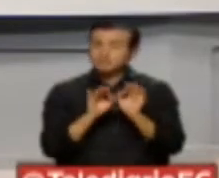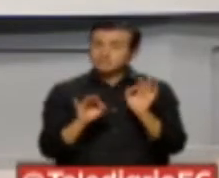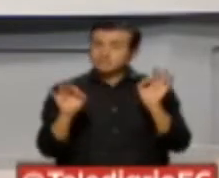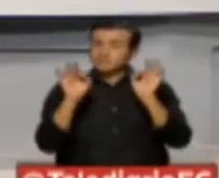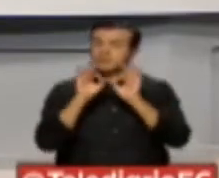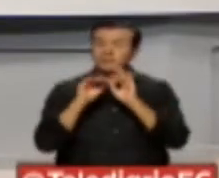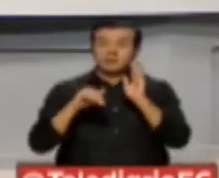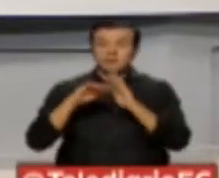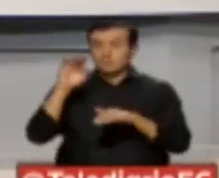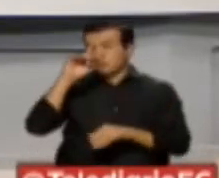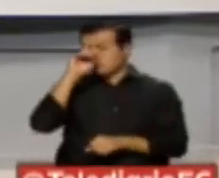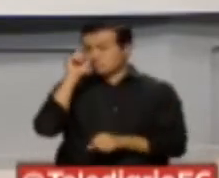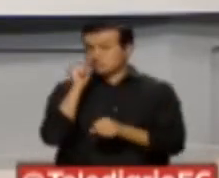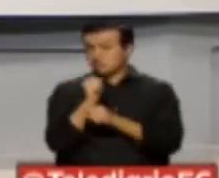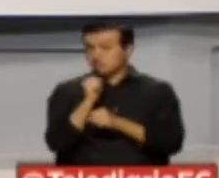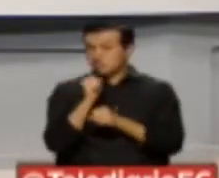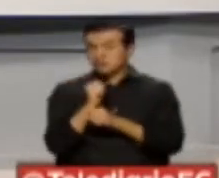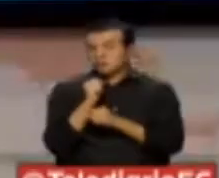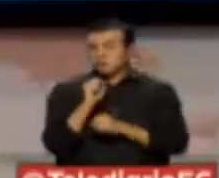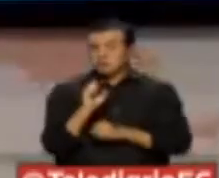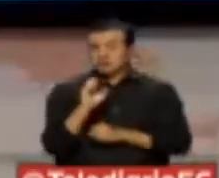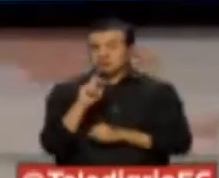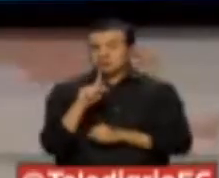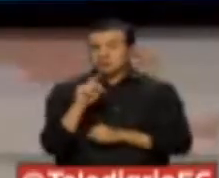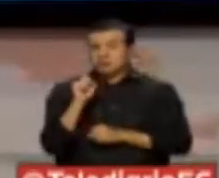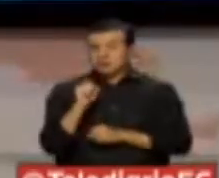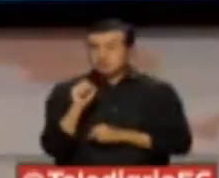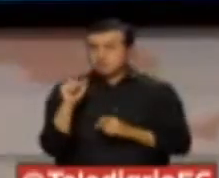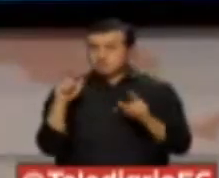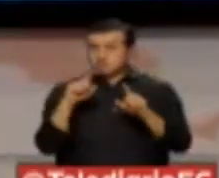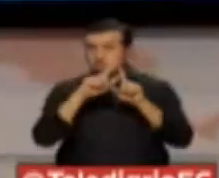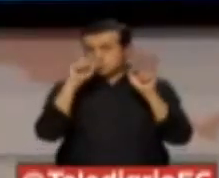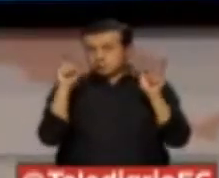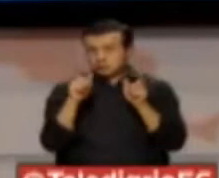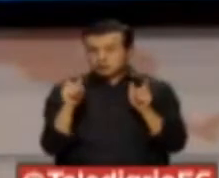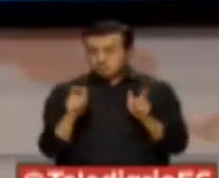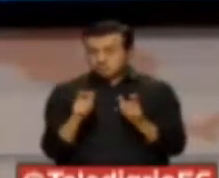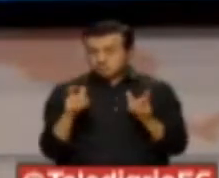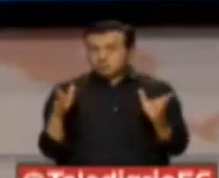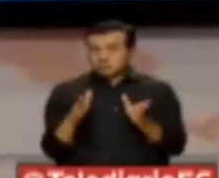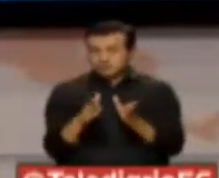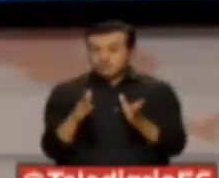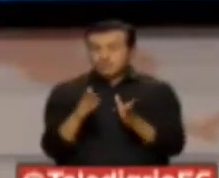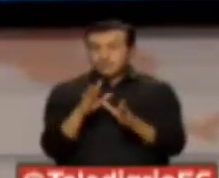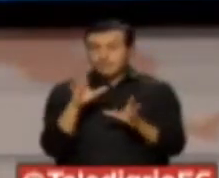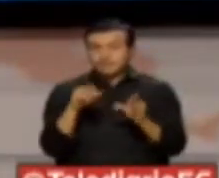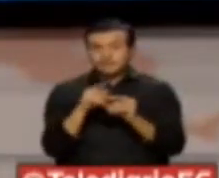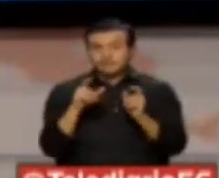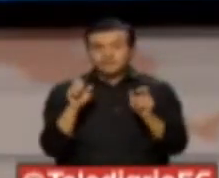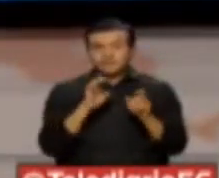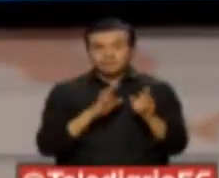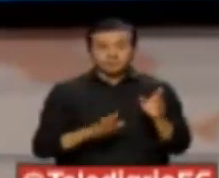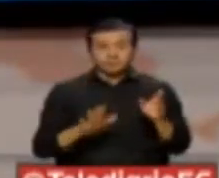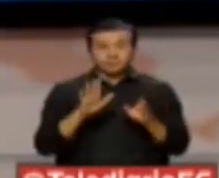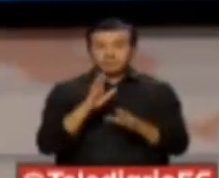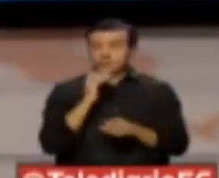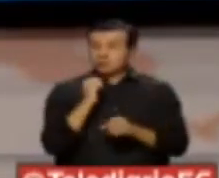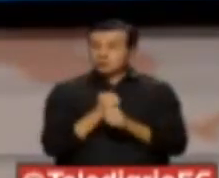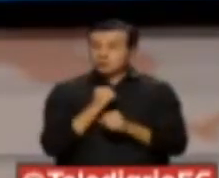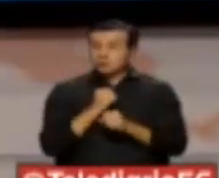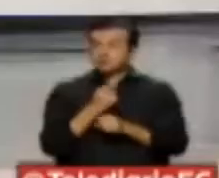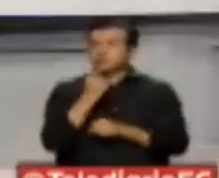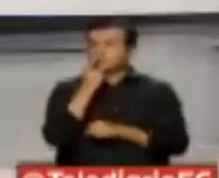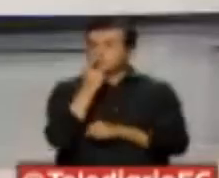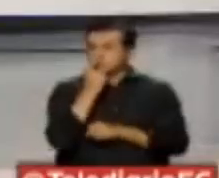generadores de empleo especialmente peces y pequeños productores y en finlandés del ecuatoriano general que ahora que le